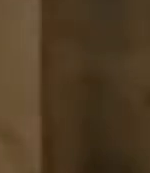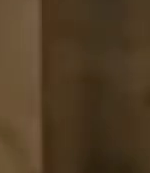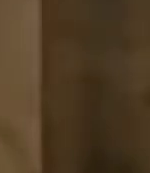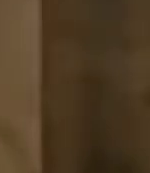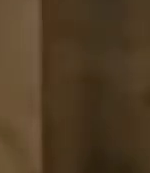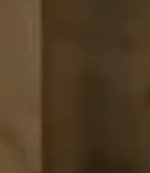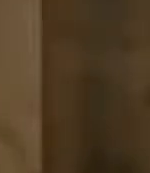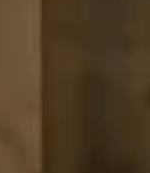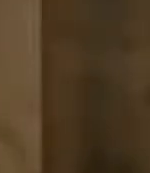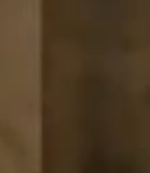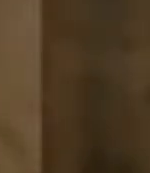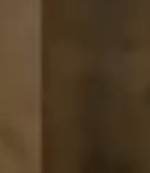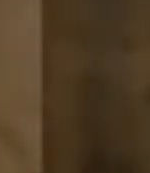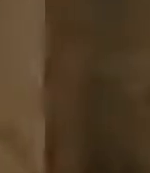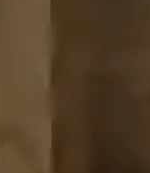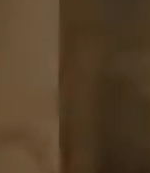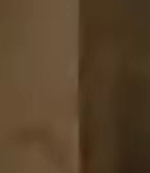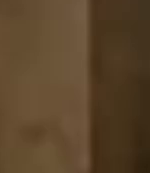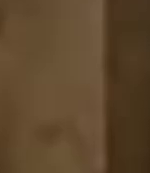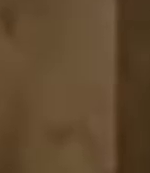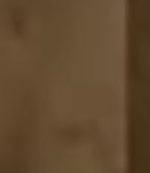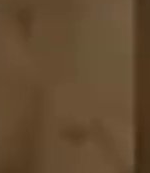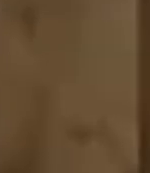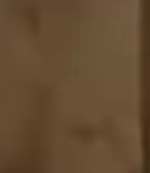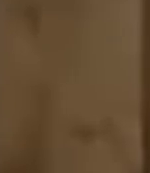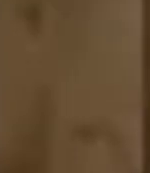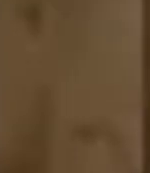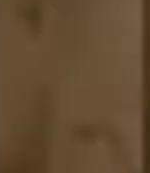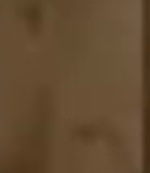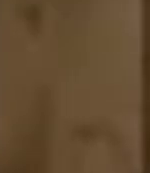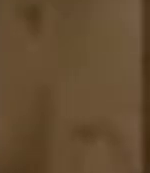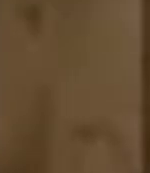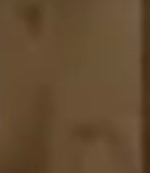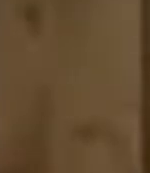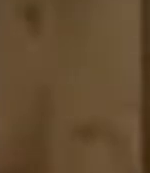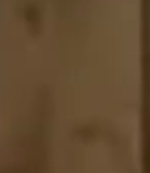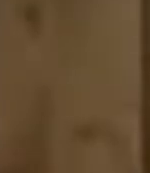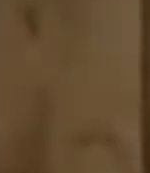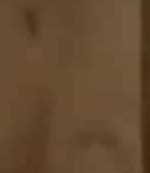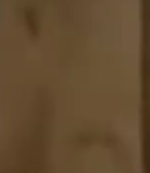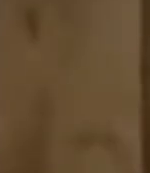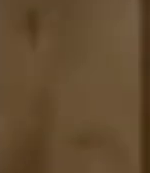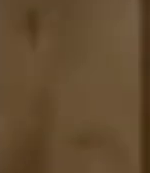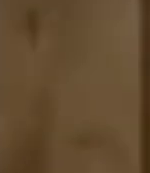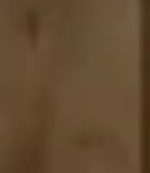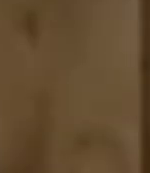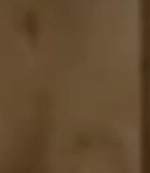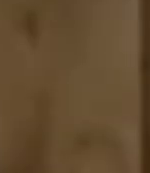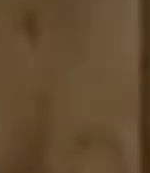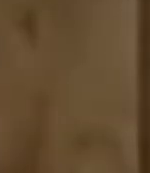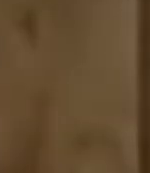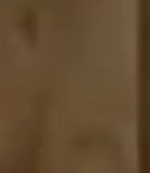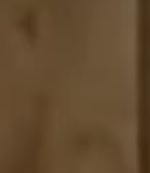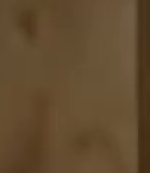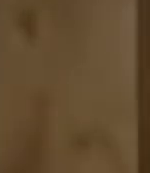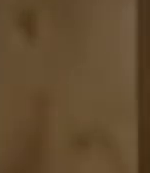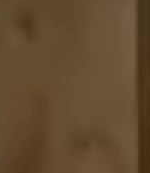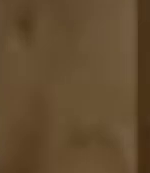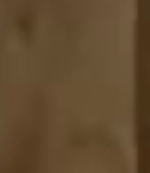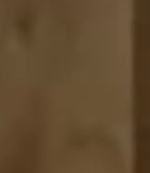a niveles egb dos sets con integration huevo happened en twitter en el centro de integración